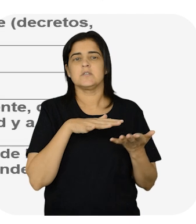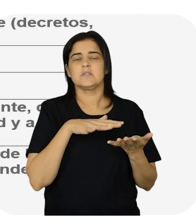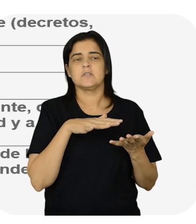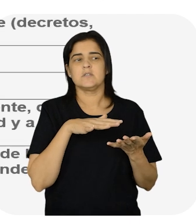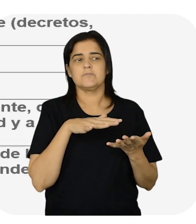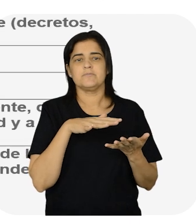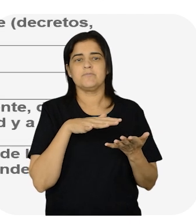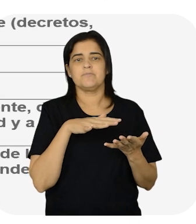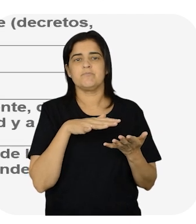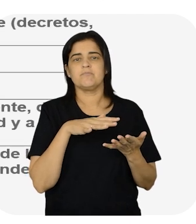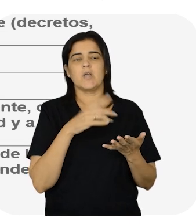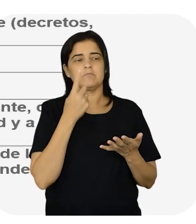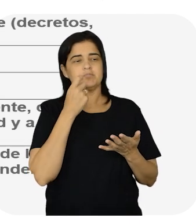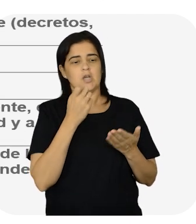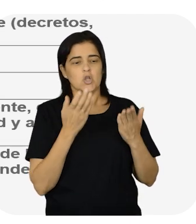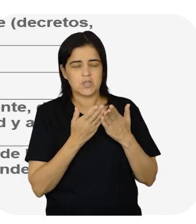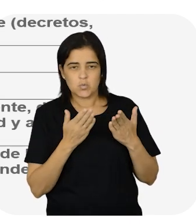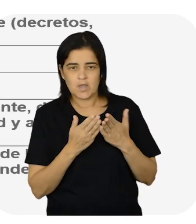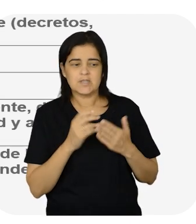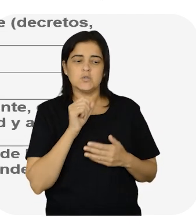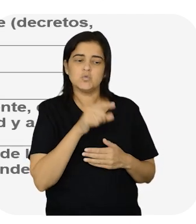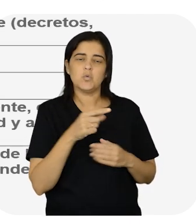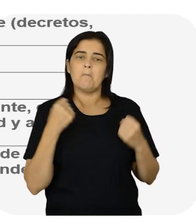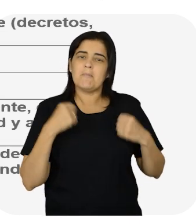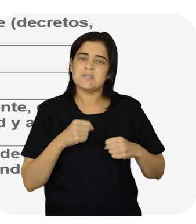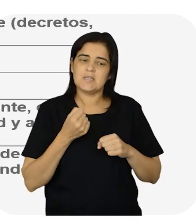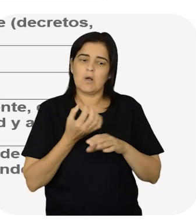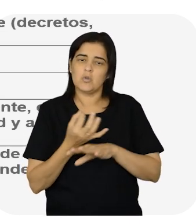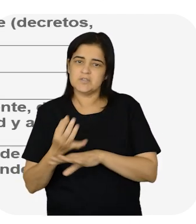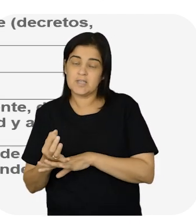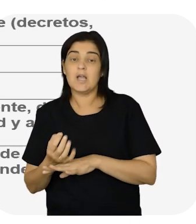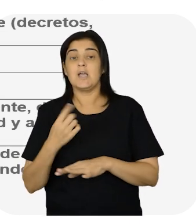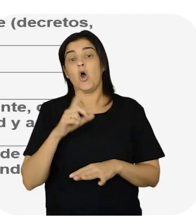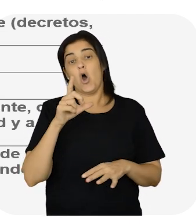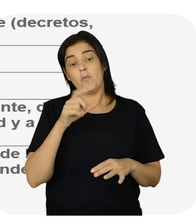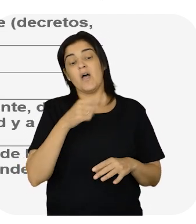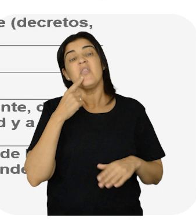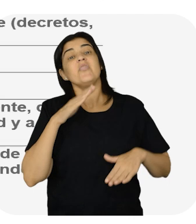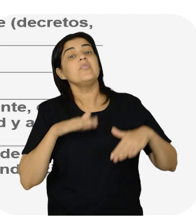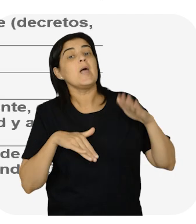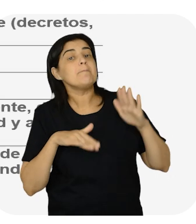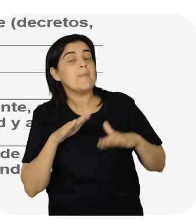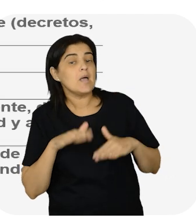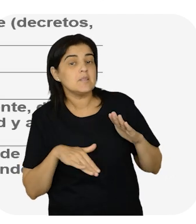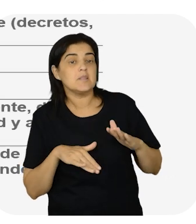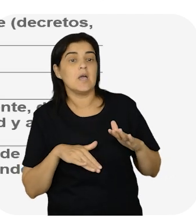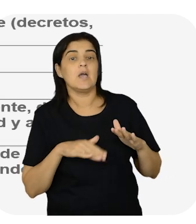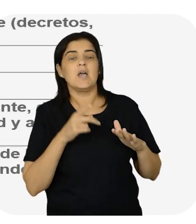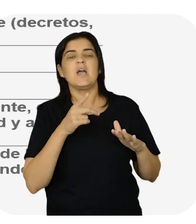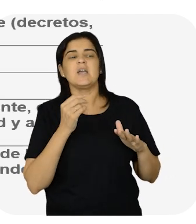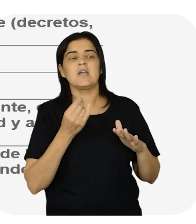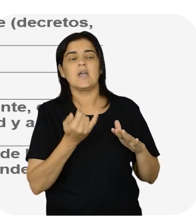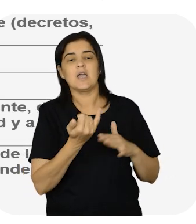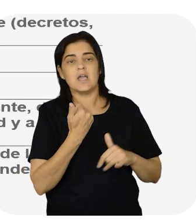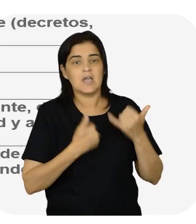que identifiquen los estudiantes en sus prácticas. Obviamente que siempre esto va a depender del